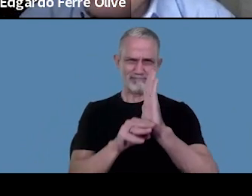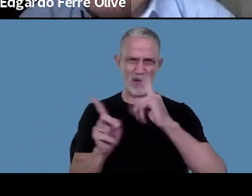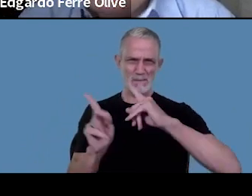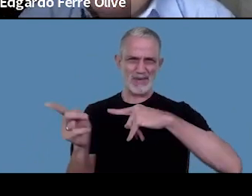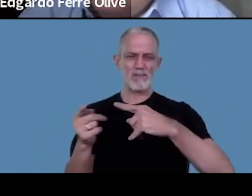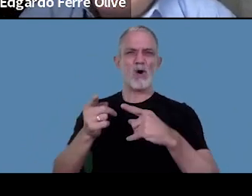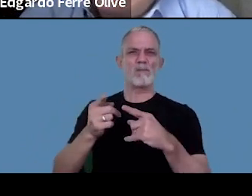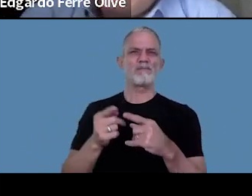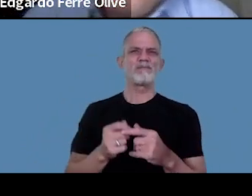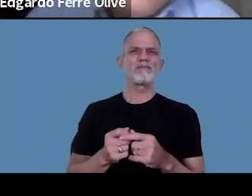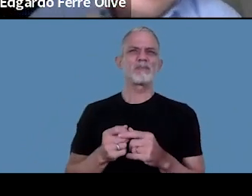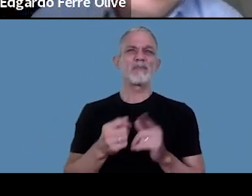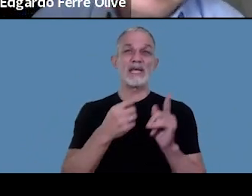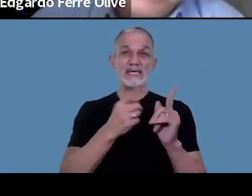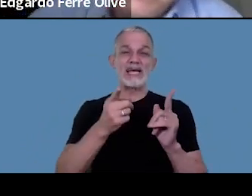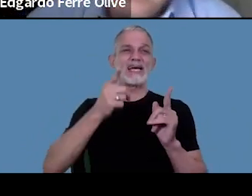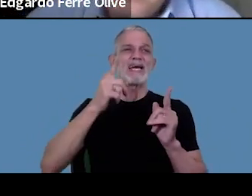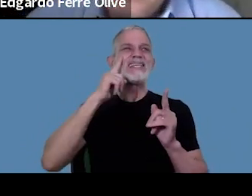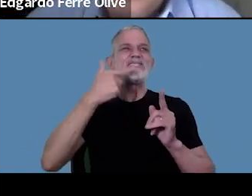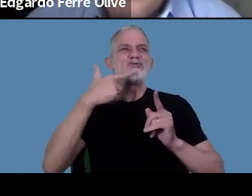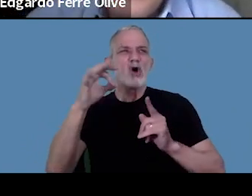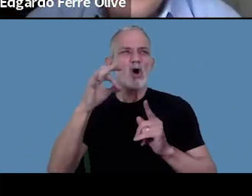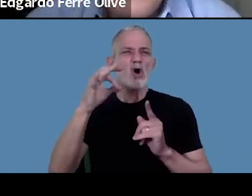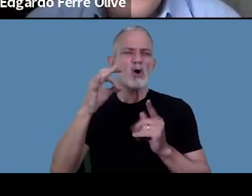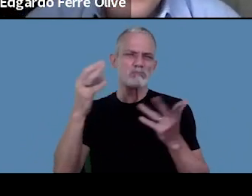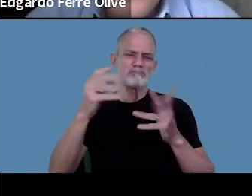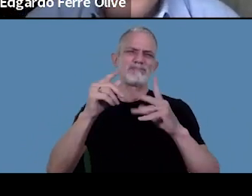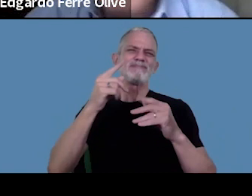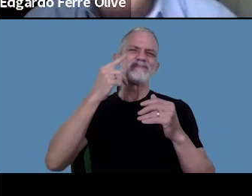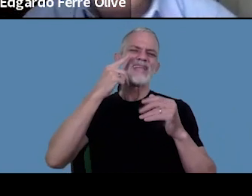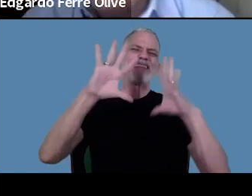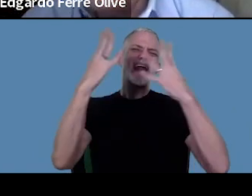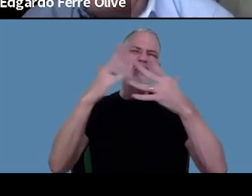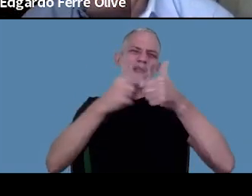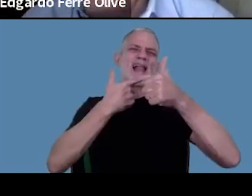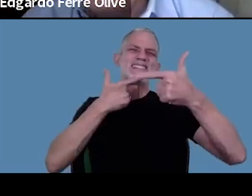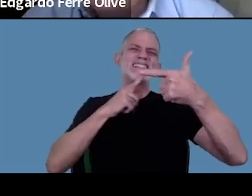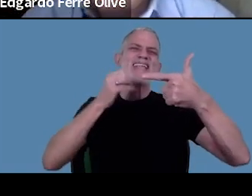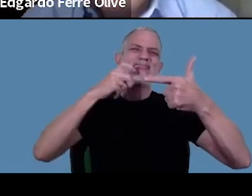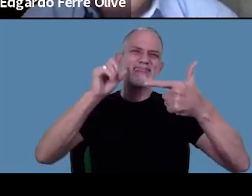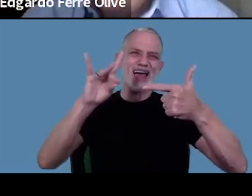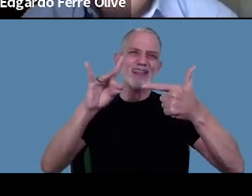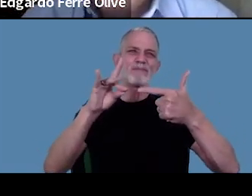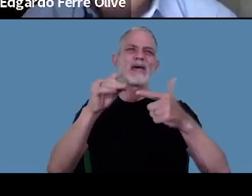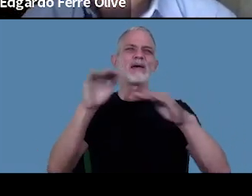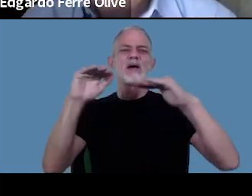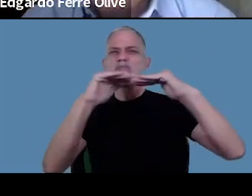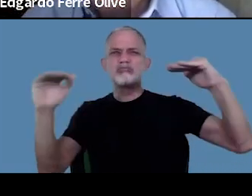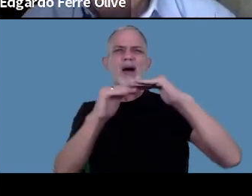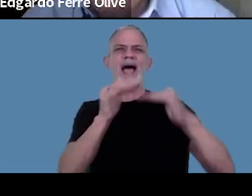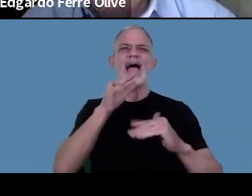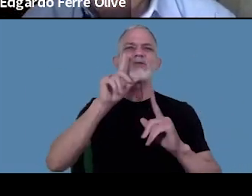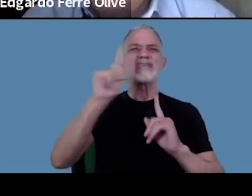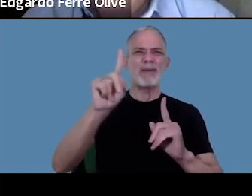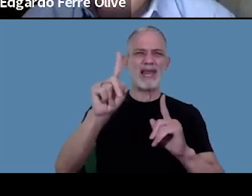normas de la ISO, de la International Standard Organization, las normas 14.000, que las normas 14.000 se